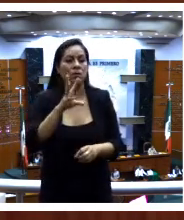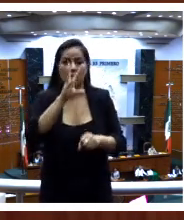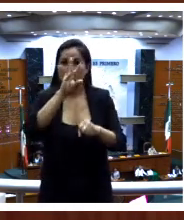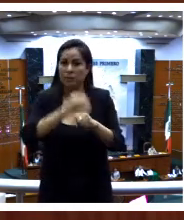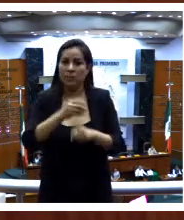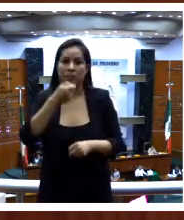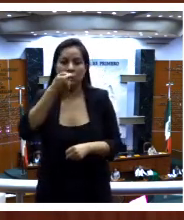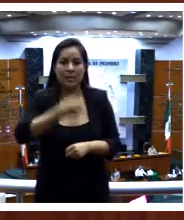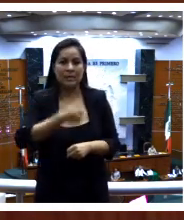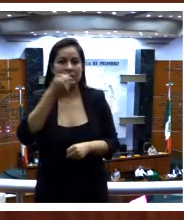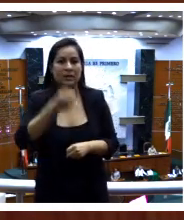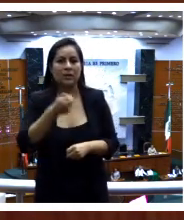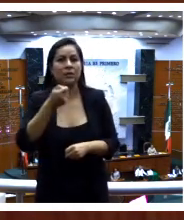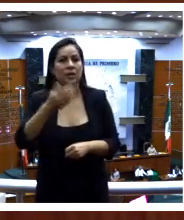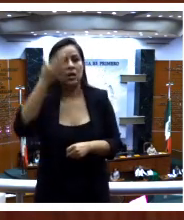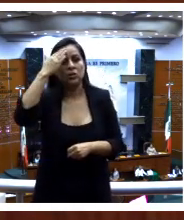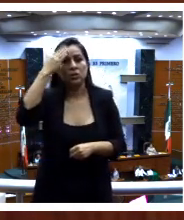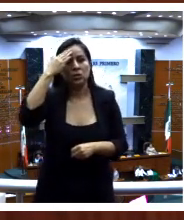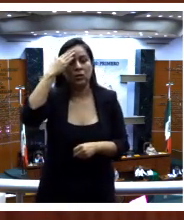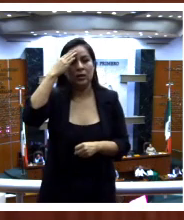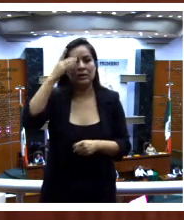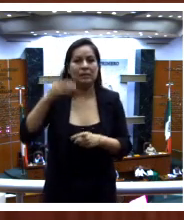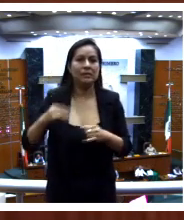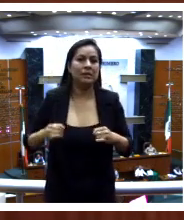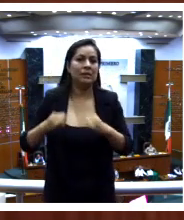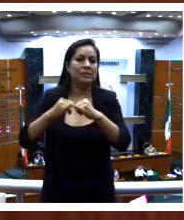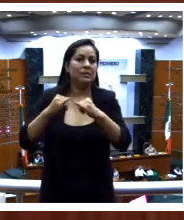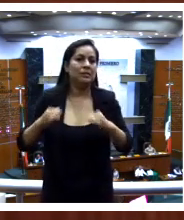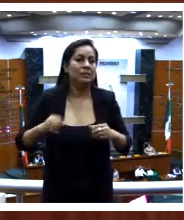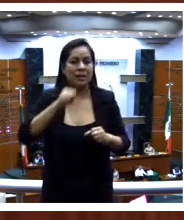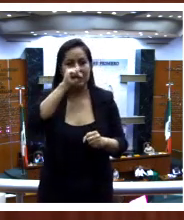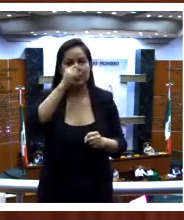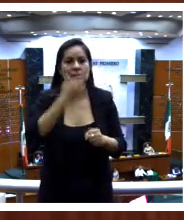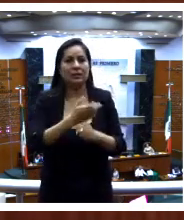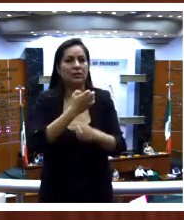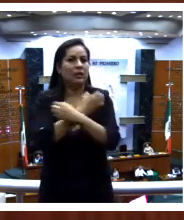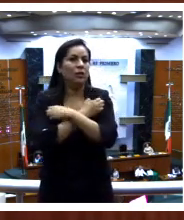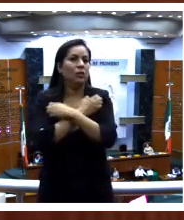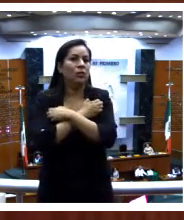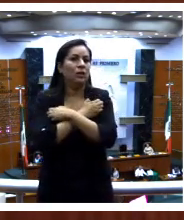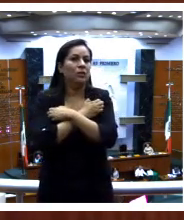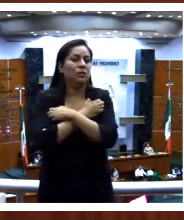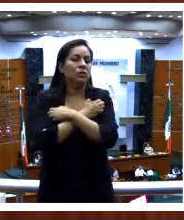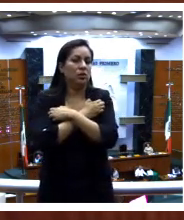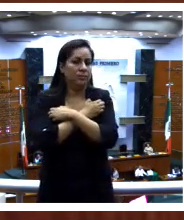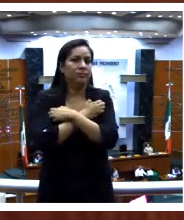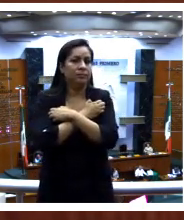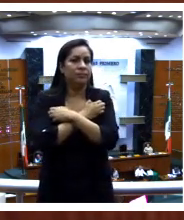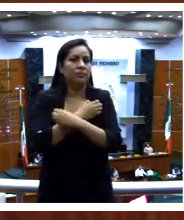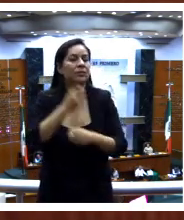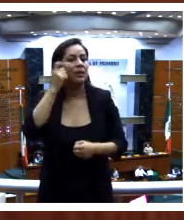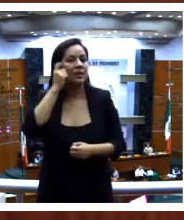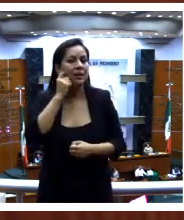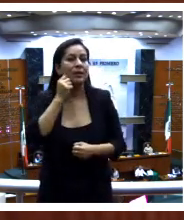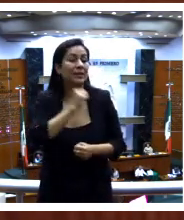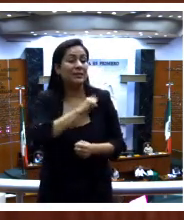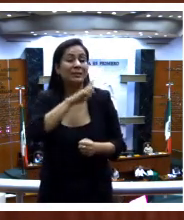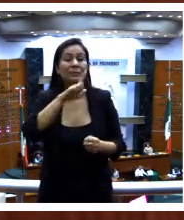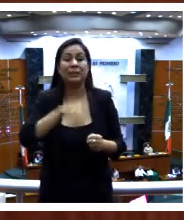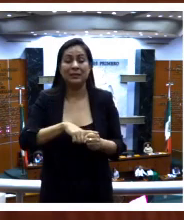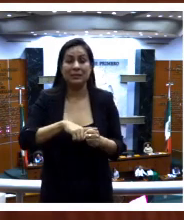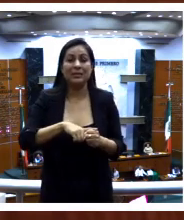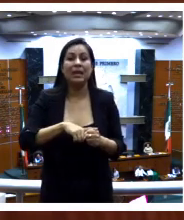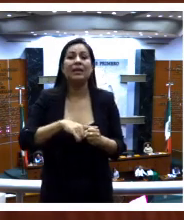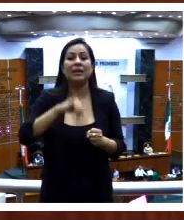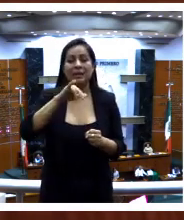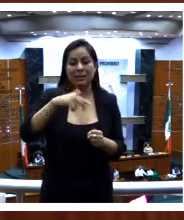permito saludar a las y los titulares de las dependencias de la Secretaría de Educación Guerrero. Un especial saludo al personal